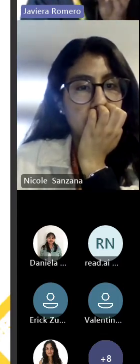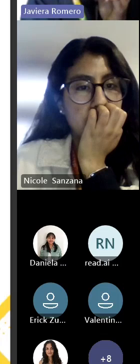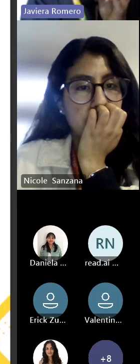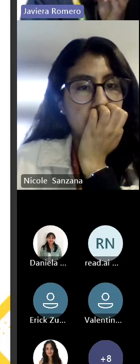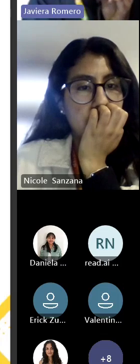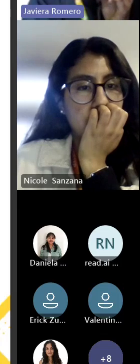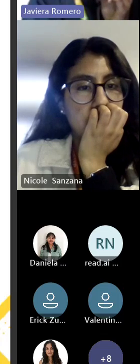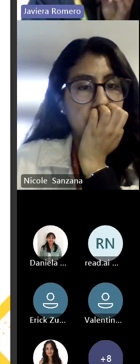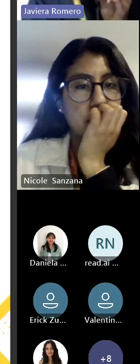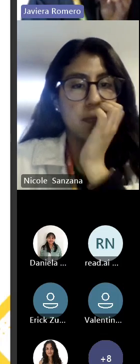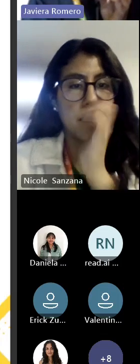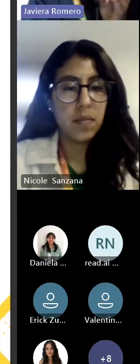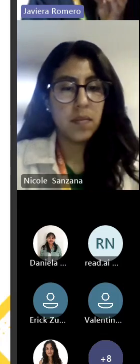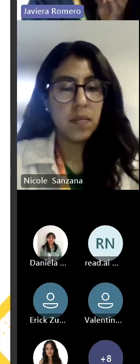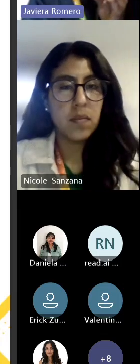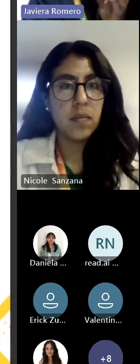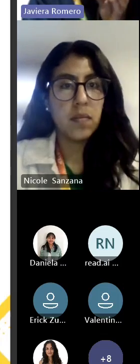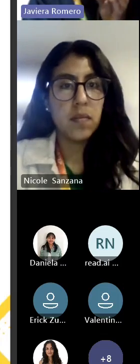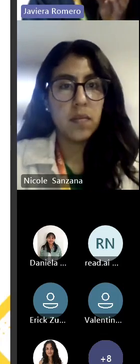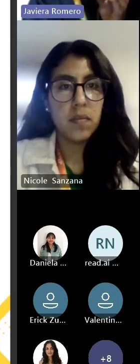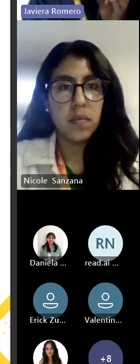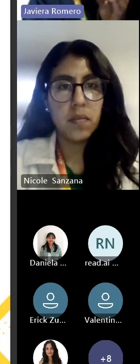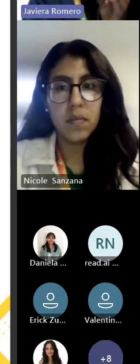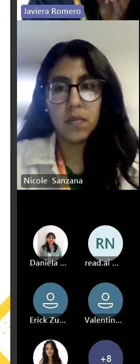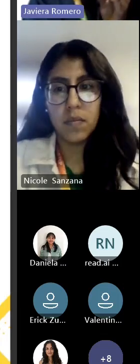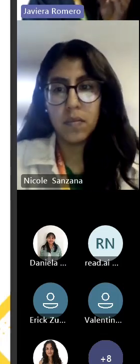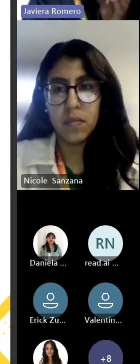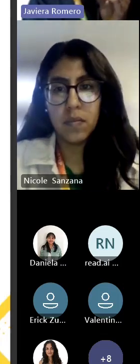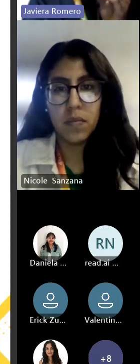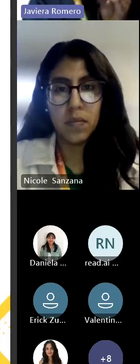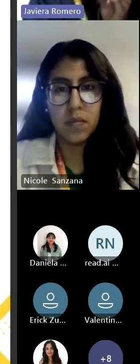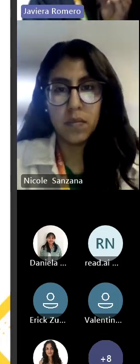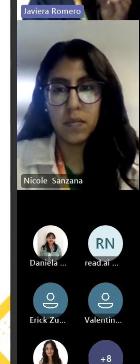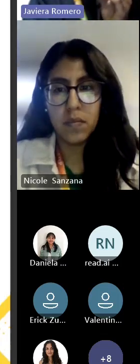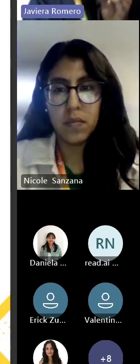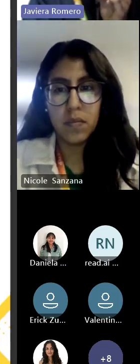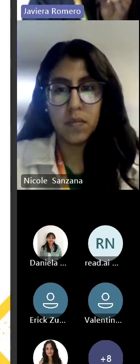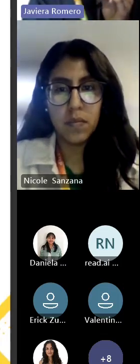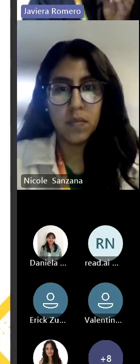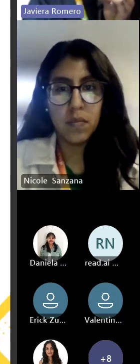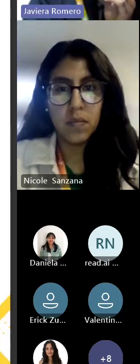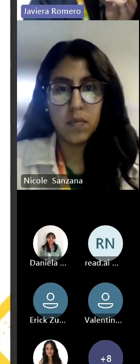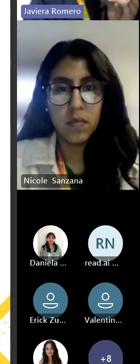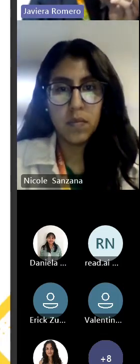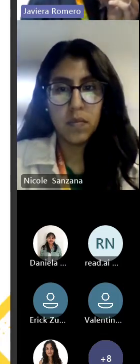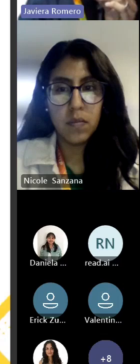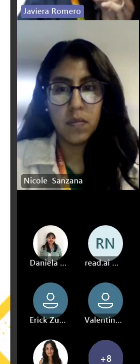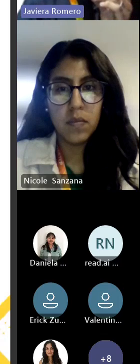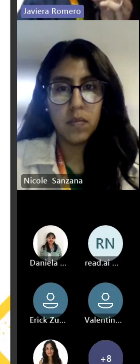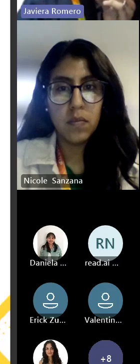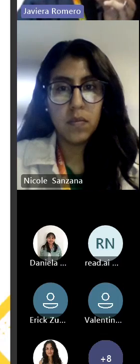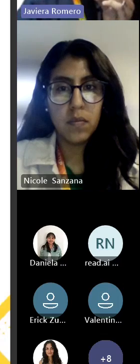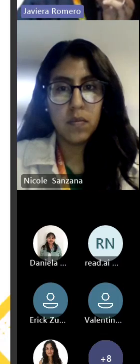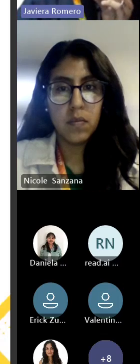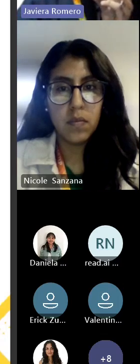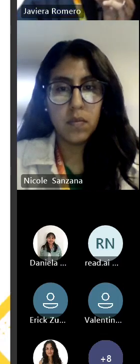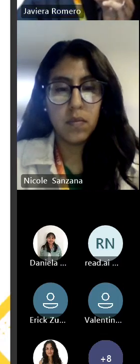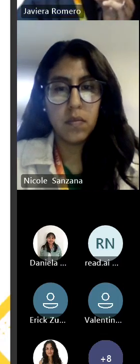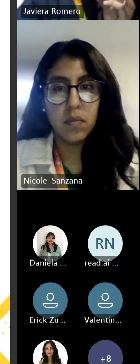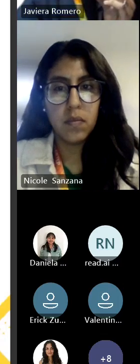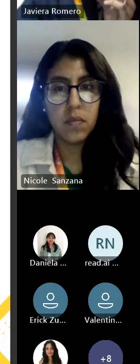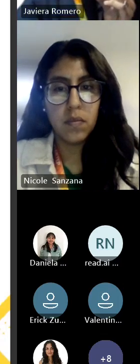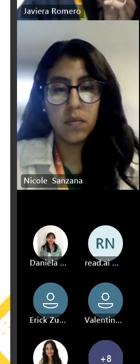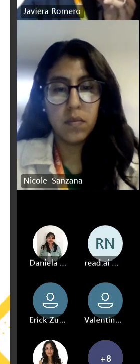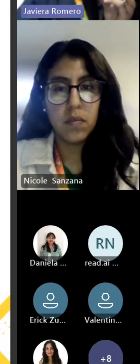riesgo inminente es donde ya efectivamente es súper importante llevar al estudiante a un servicio, al servicio de urgencia más cercano. ¿Ya?